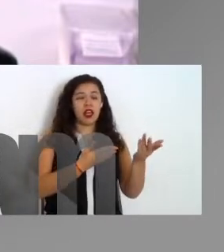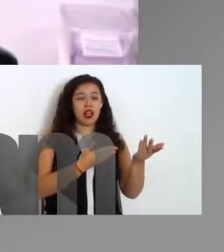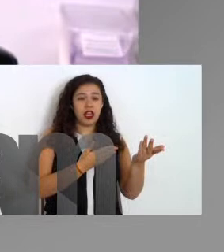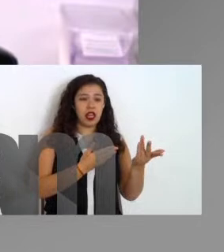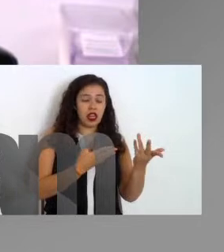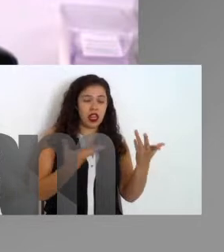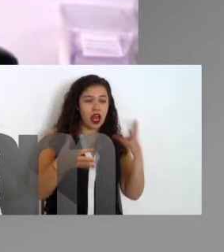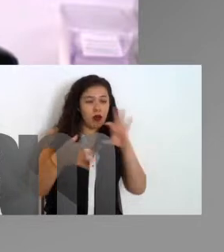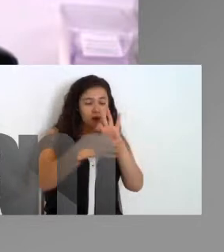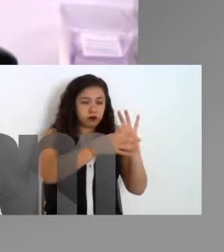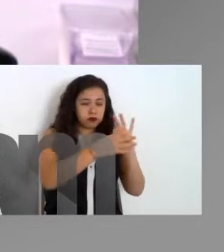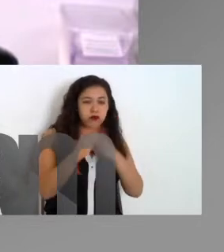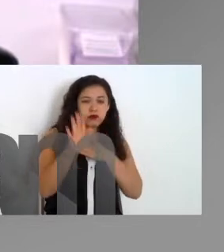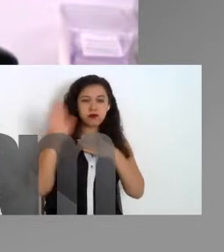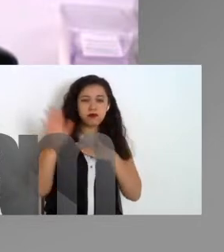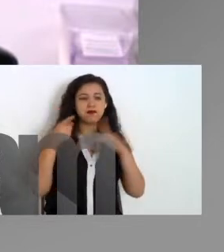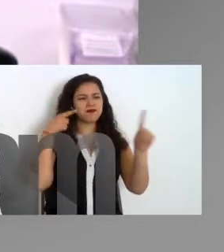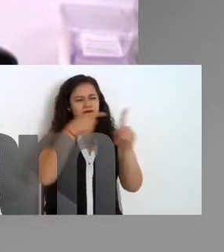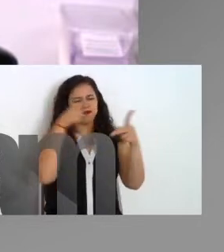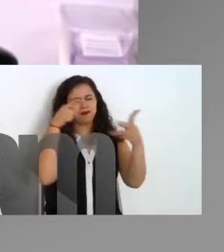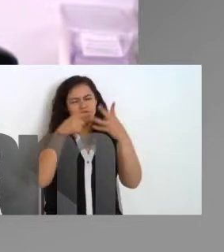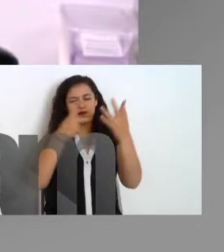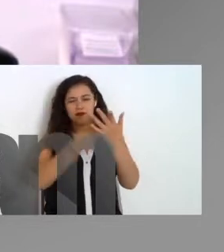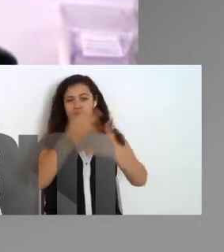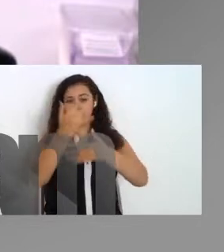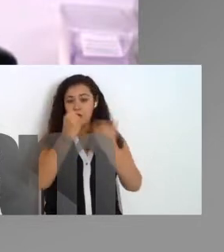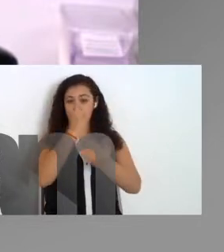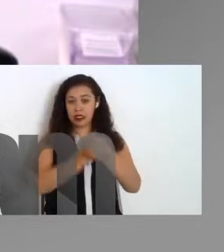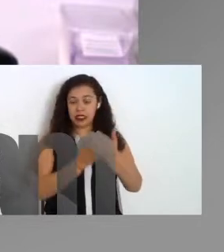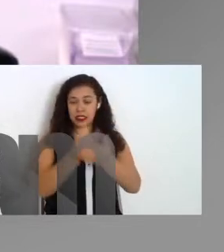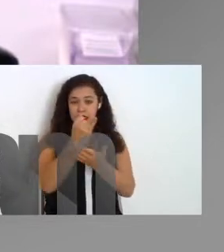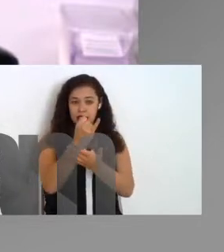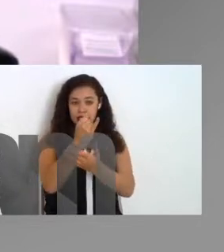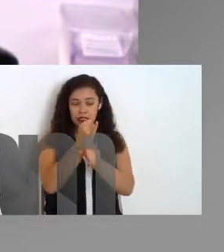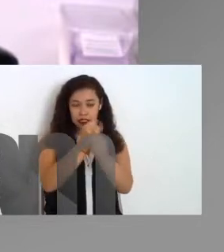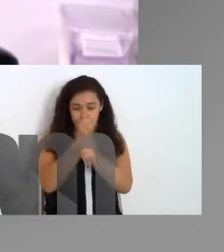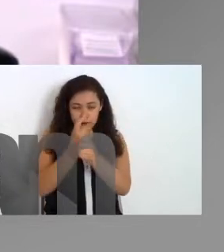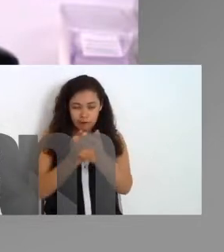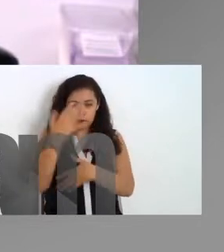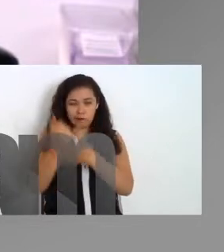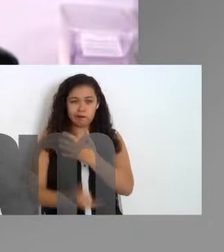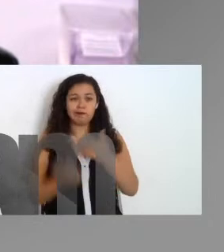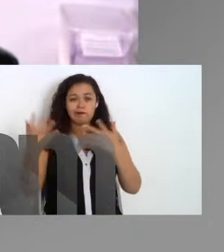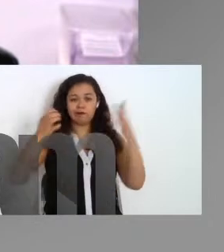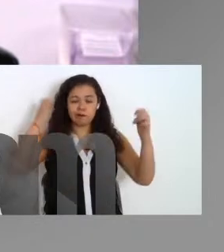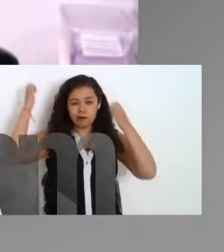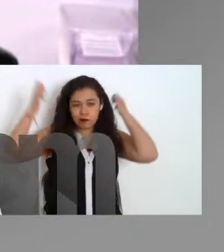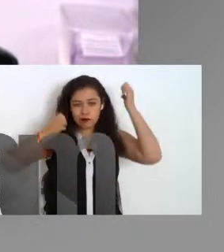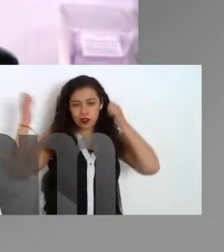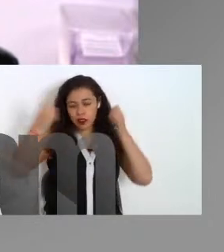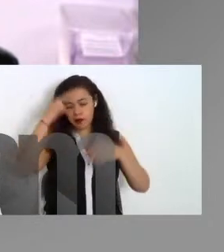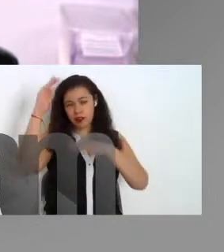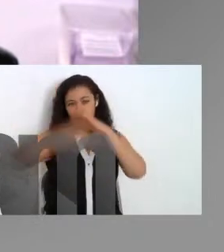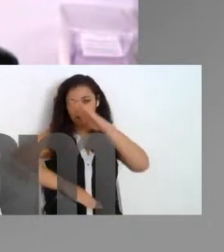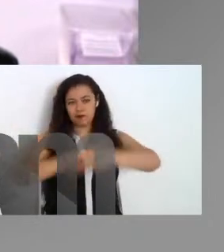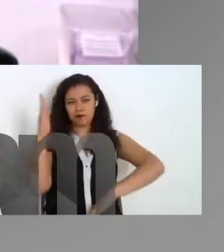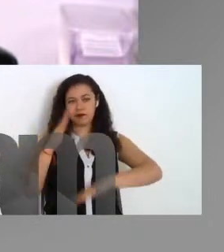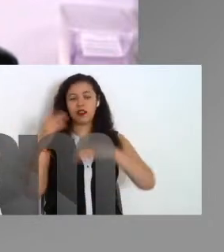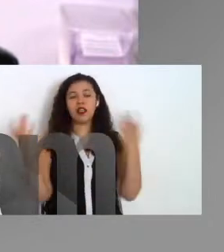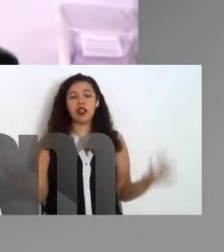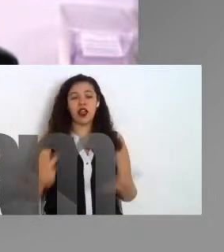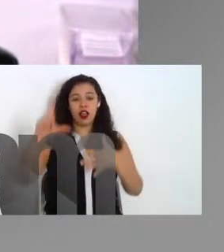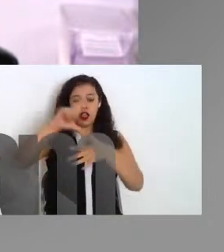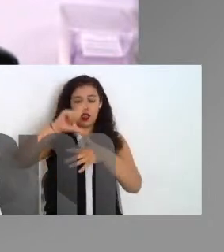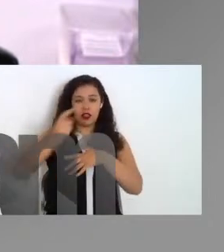colaboraciones, compromisos, directrices, proyectos de investigación, eventos y oportunidades de crecimiento. Tal fue el caso del primer foro latinoamericano